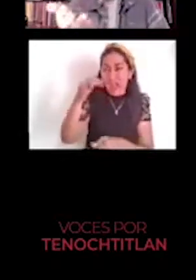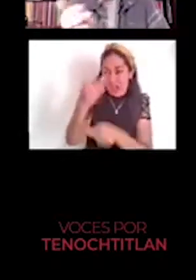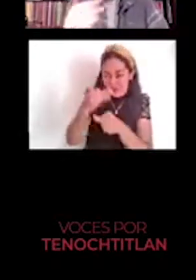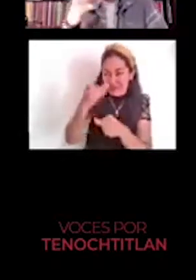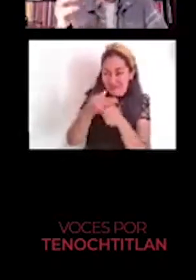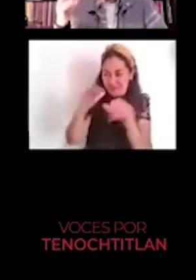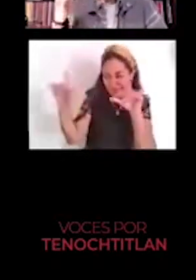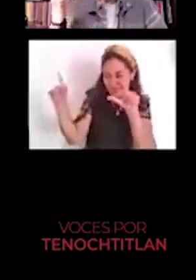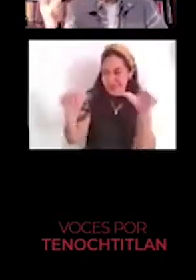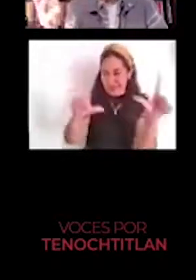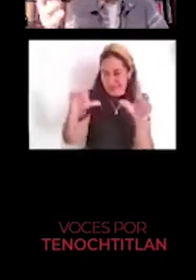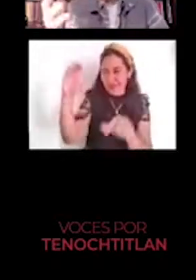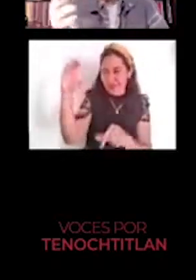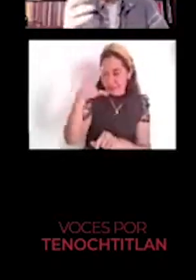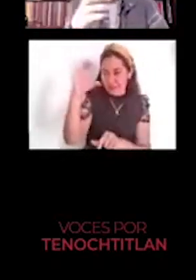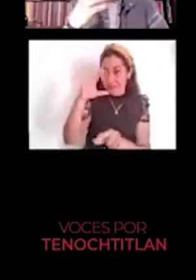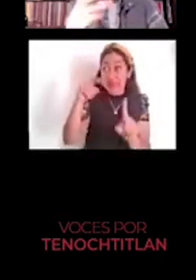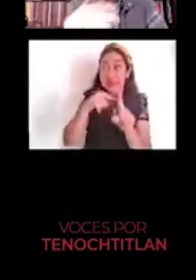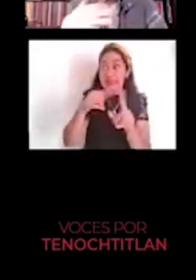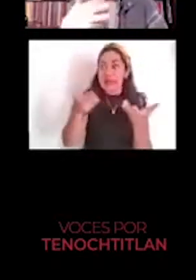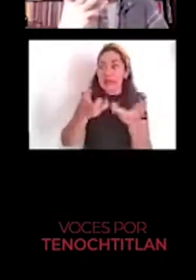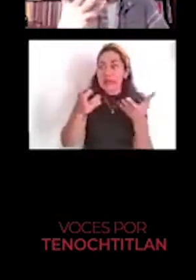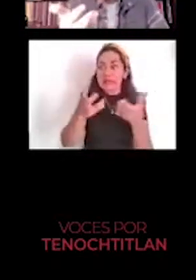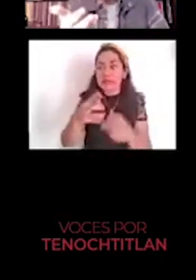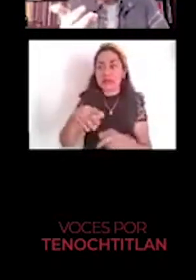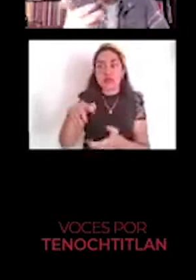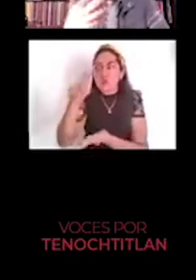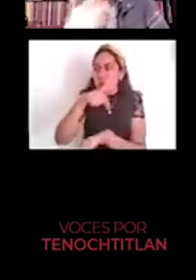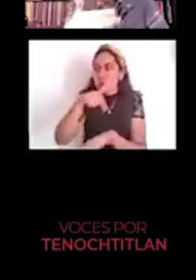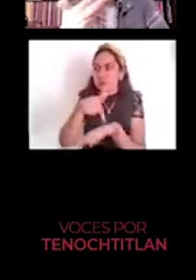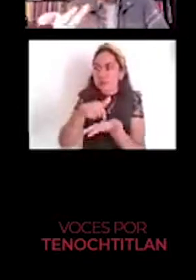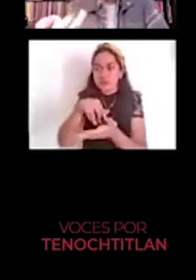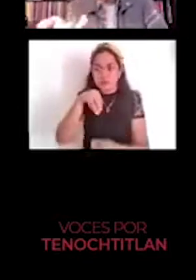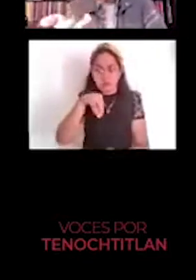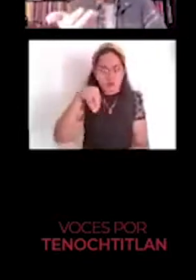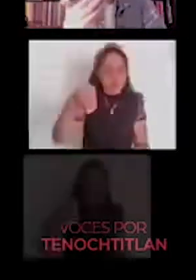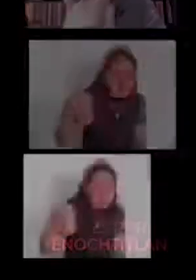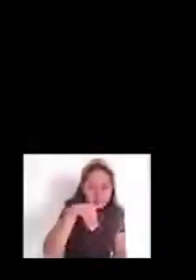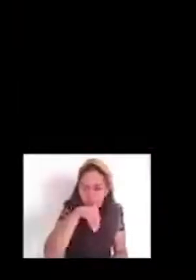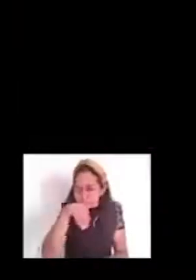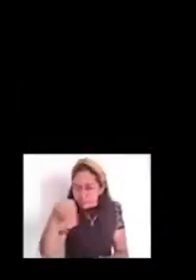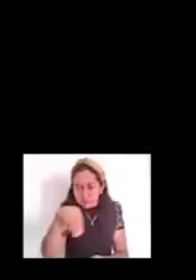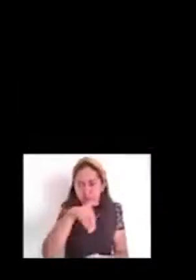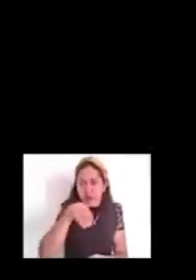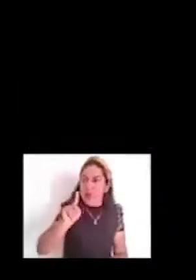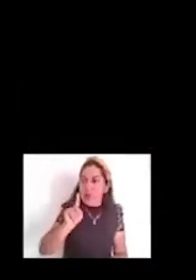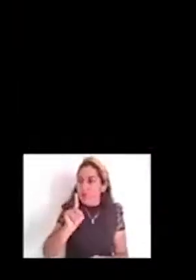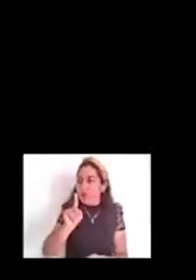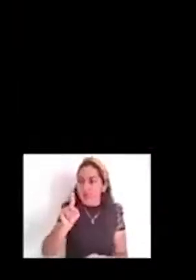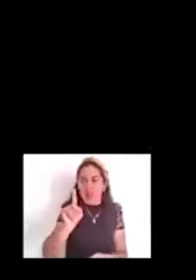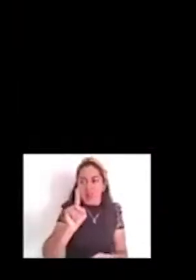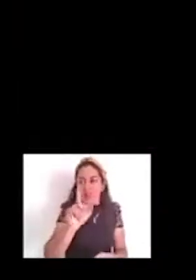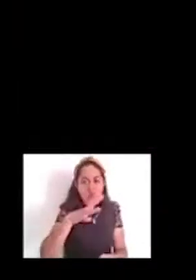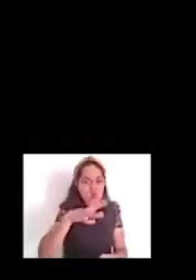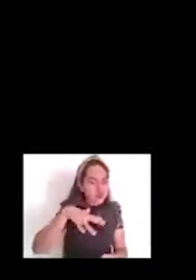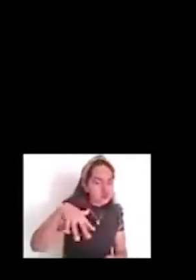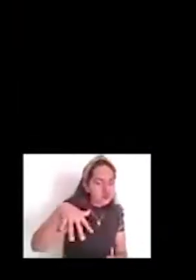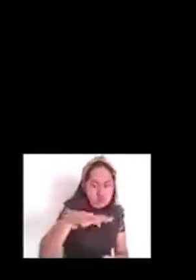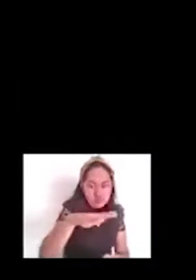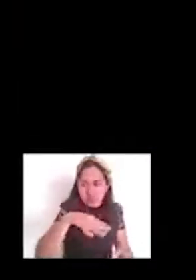lanza barrio por barrio, tramo por tramo, palmo a palmo, a recorrer la ciudad y recolectar